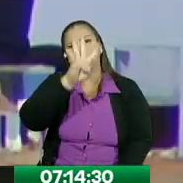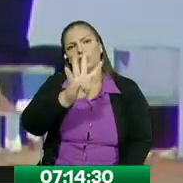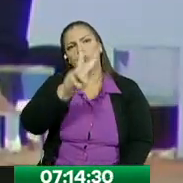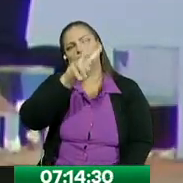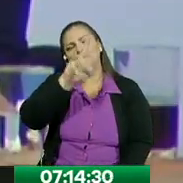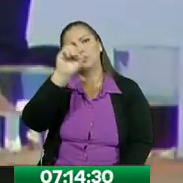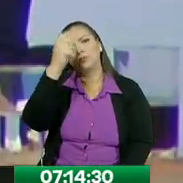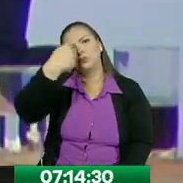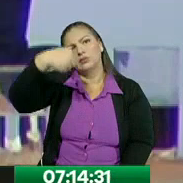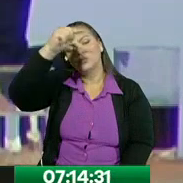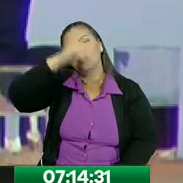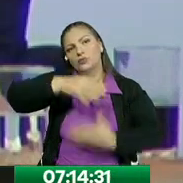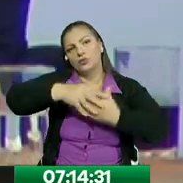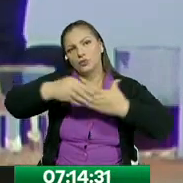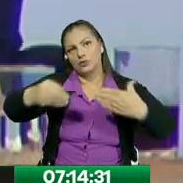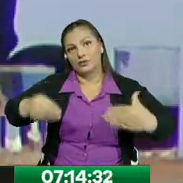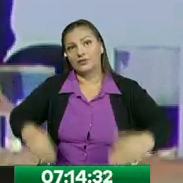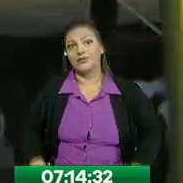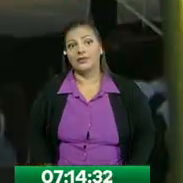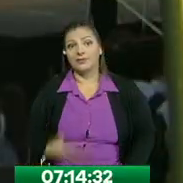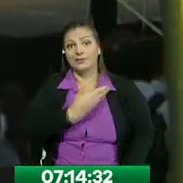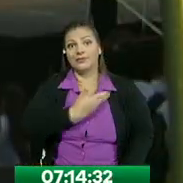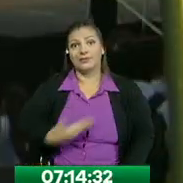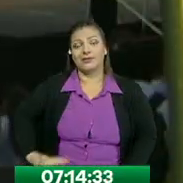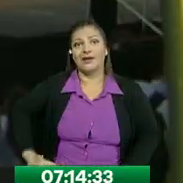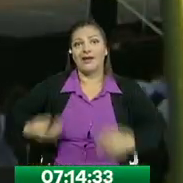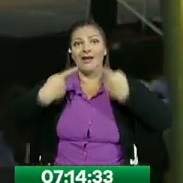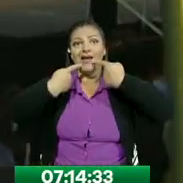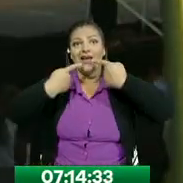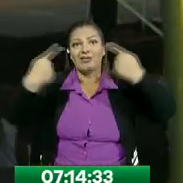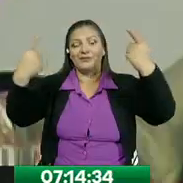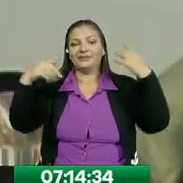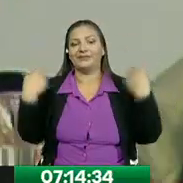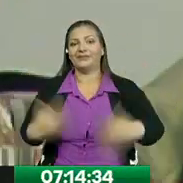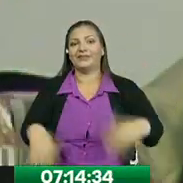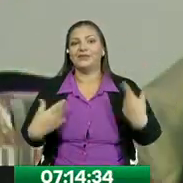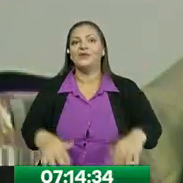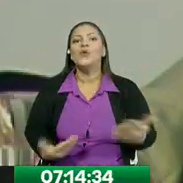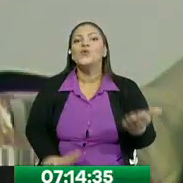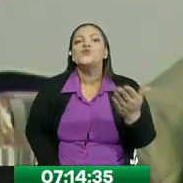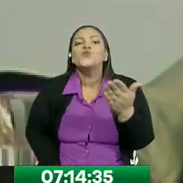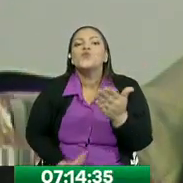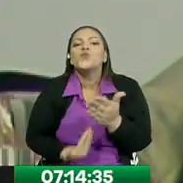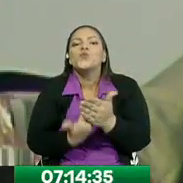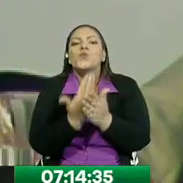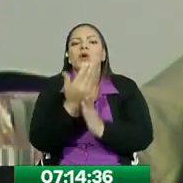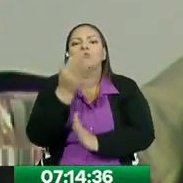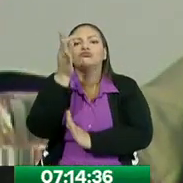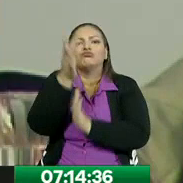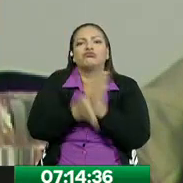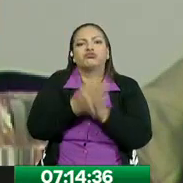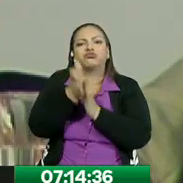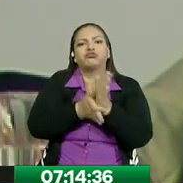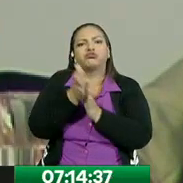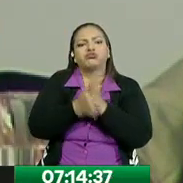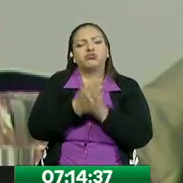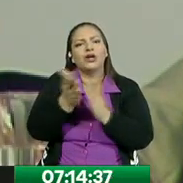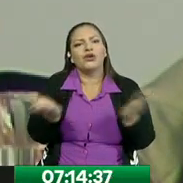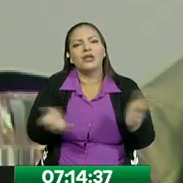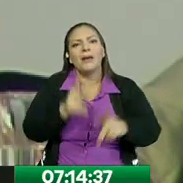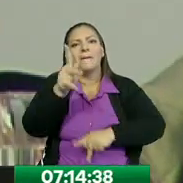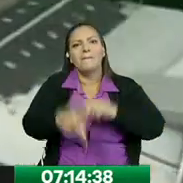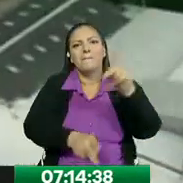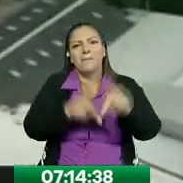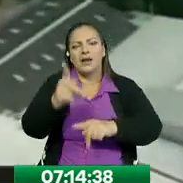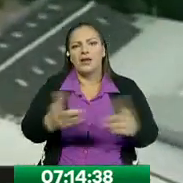obra para la costa del país, la construcción del tren playero. Vamos a recorrer playas en Gabao, en Bunga,